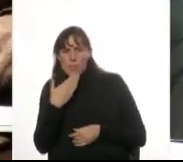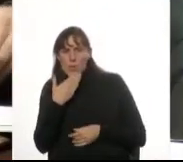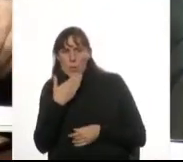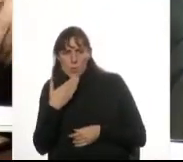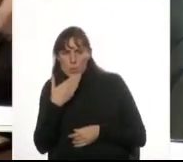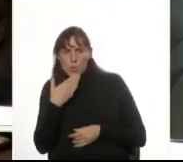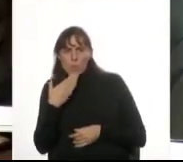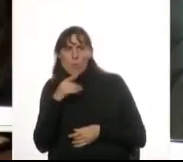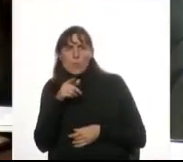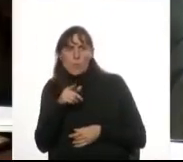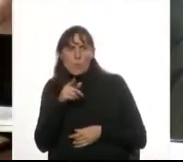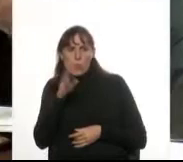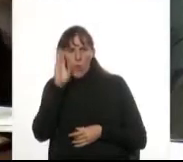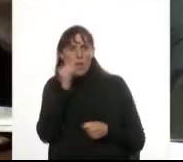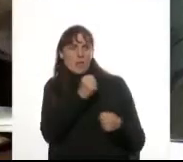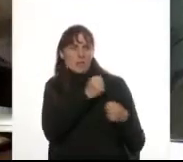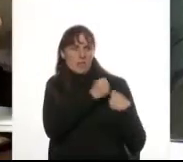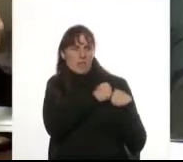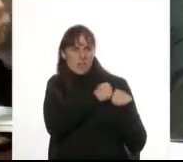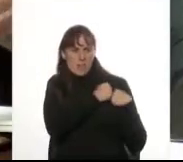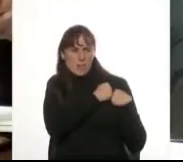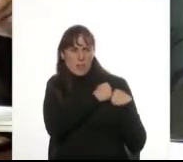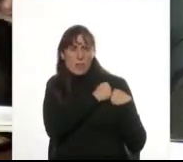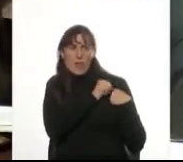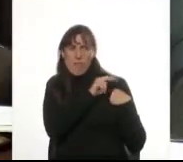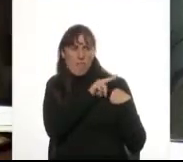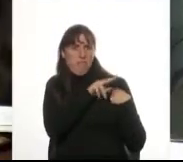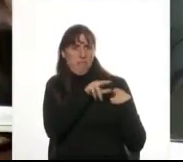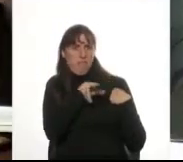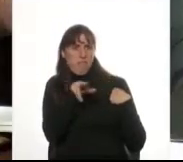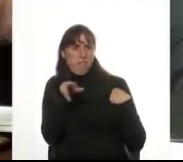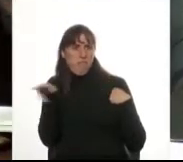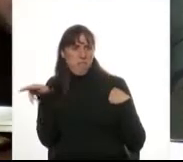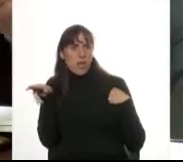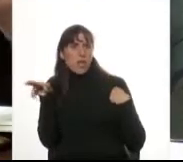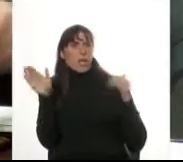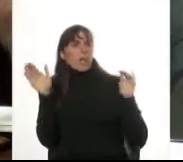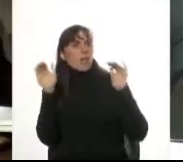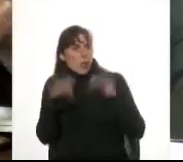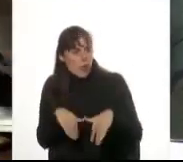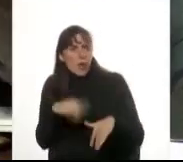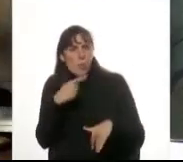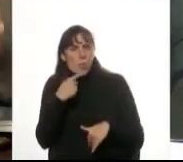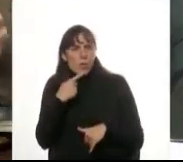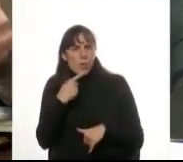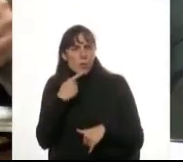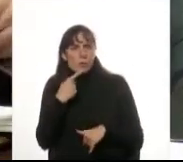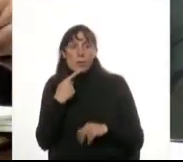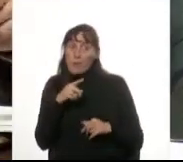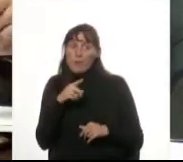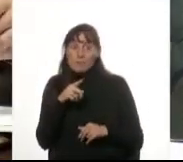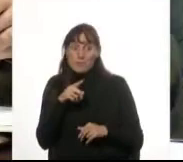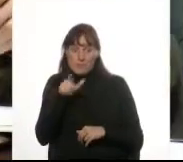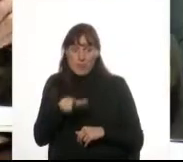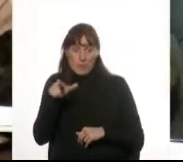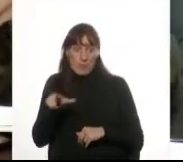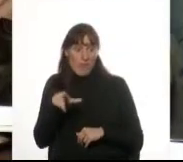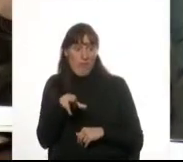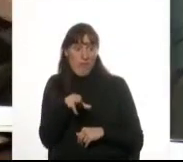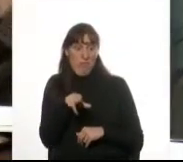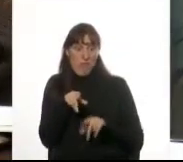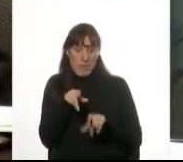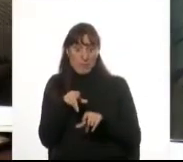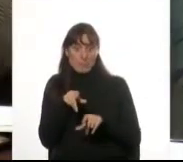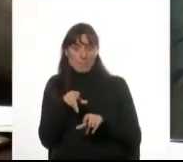en el aparato golpista de la dictadura, que estaba viva, había sido derrotado políticamente, pero estaba allí, marcaba